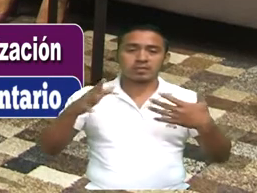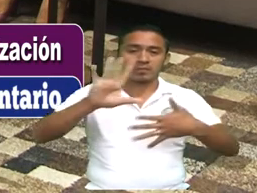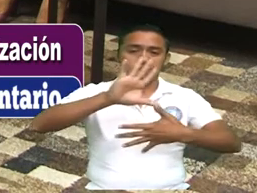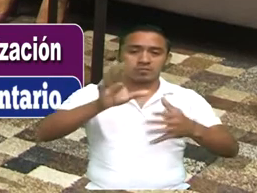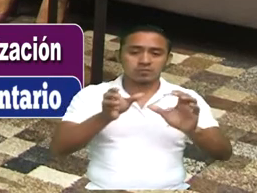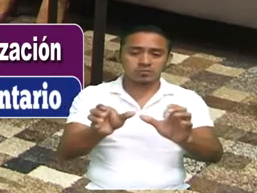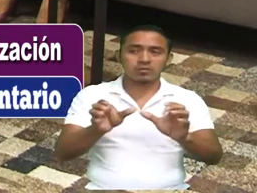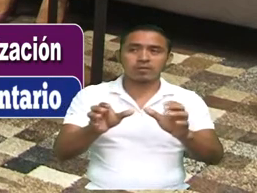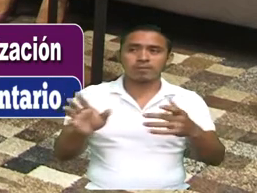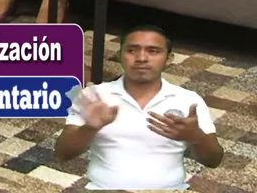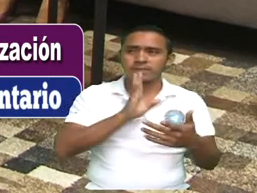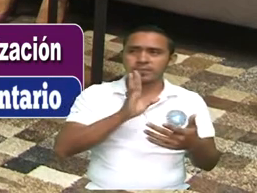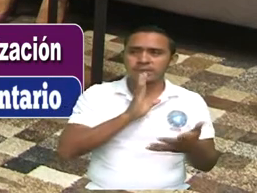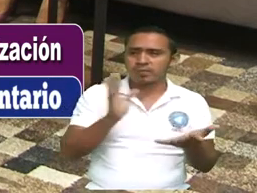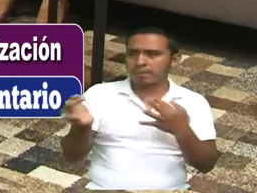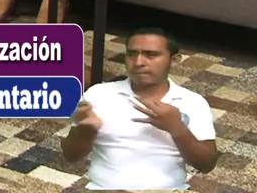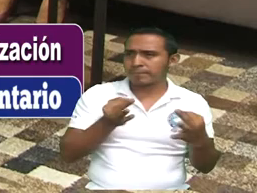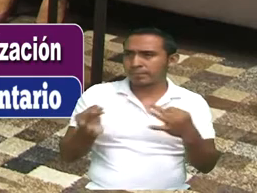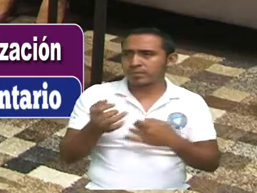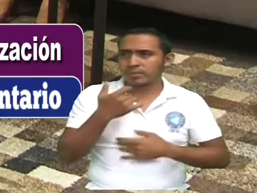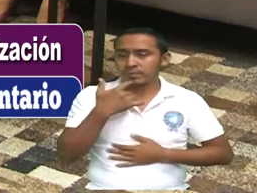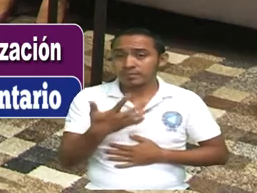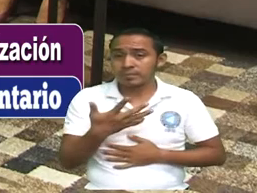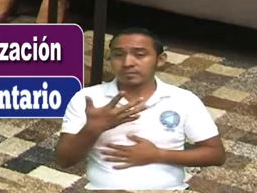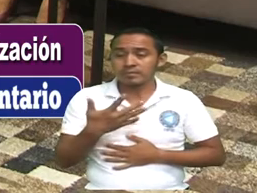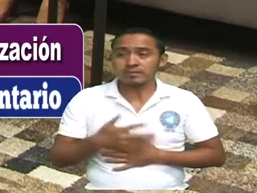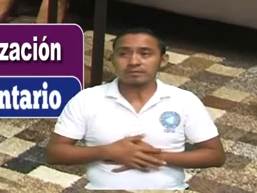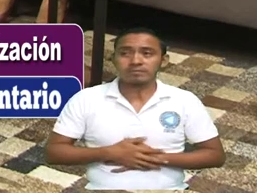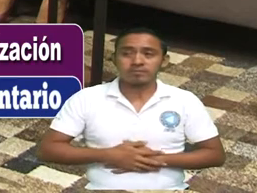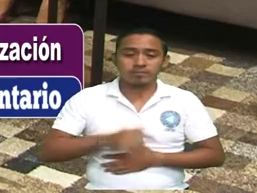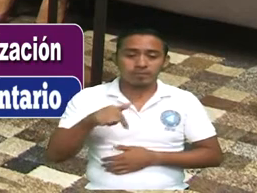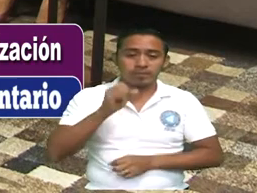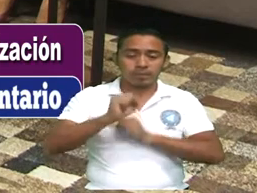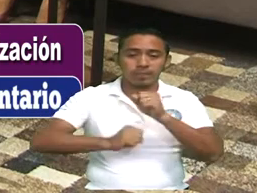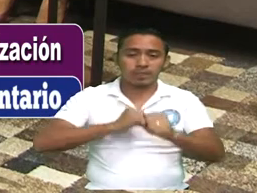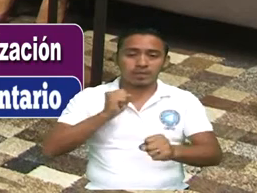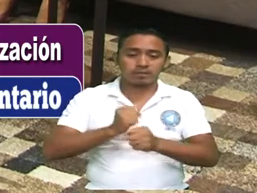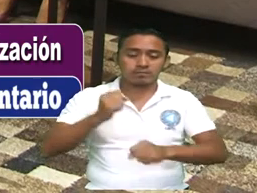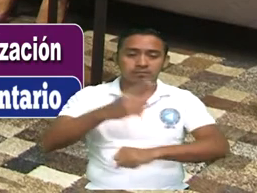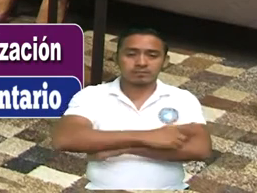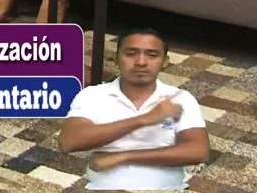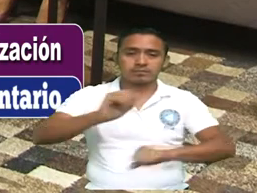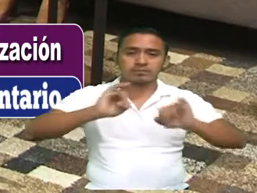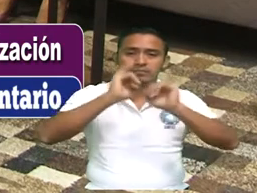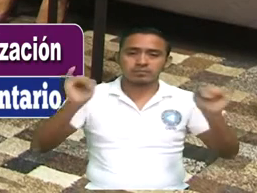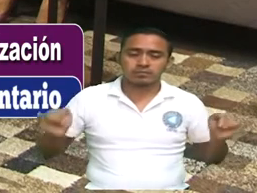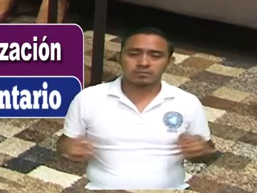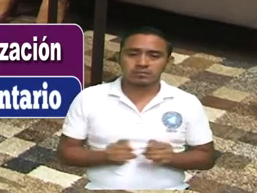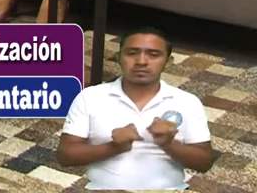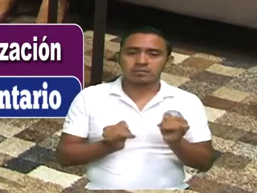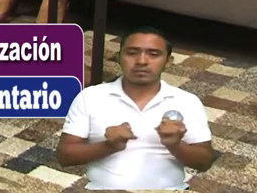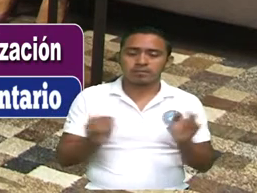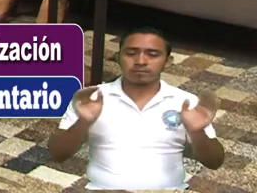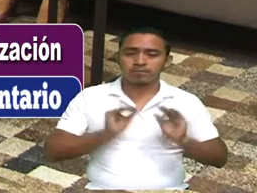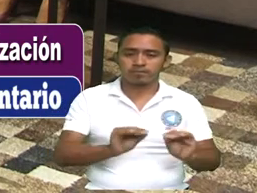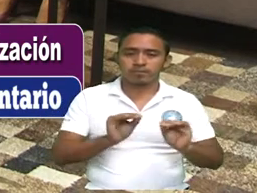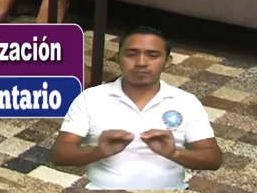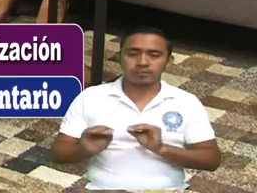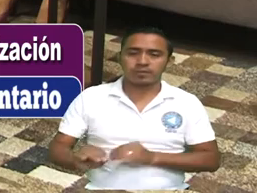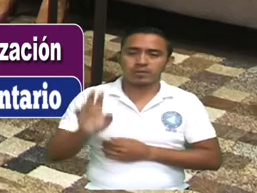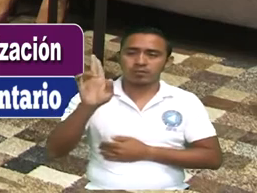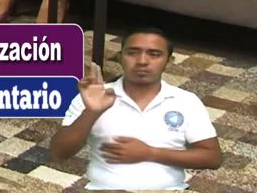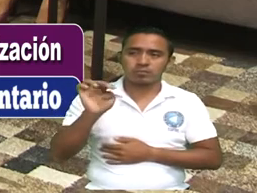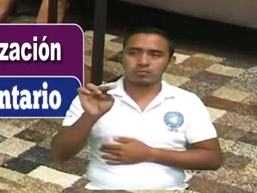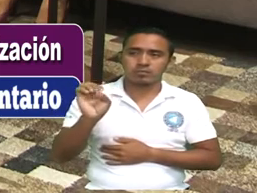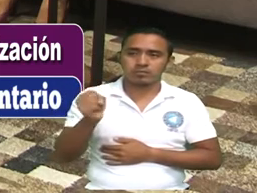varios idiomas. Y hablamos un poquito de esto porque precisamente en este año, en el Día Internacional de la Alfabetización, la UNESCO